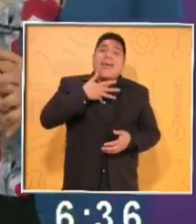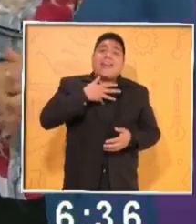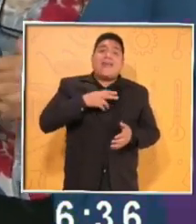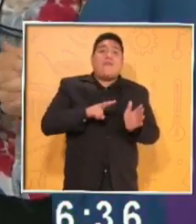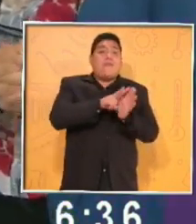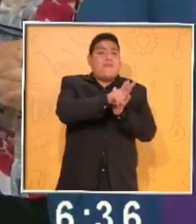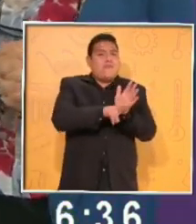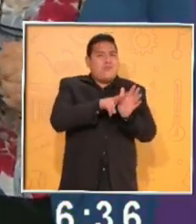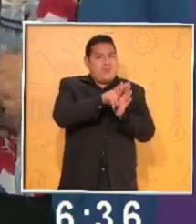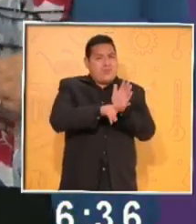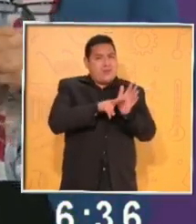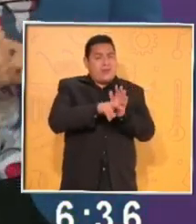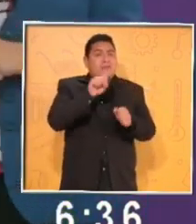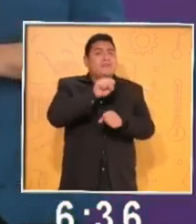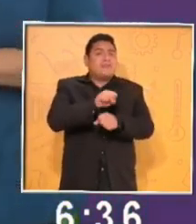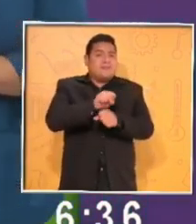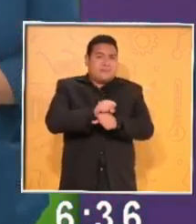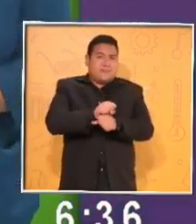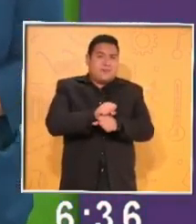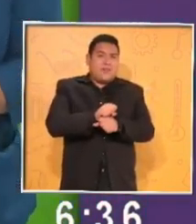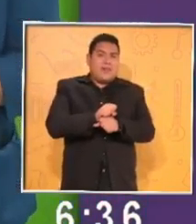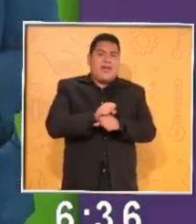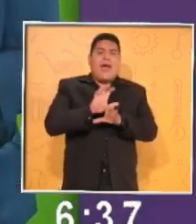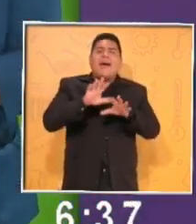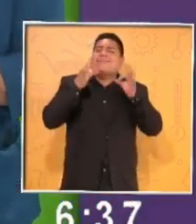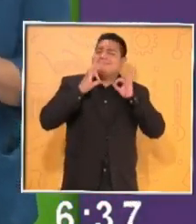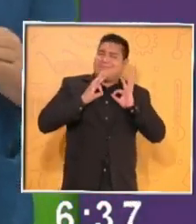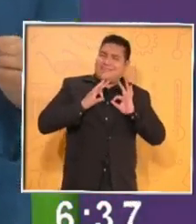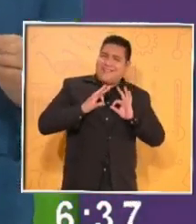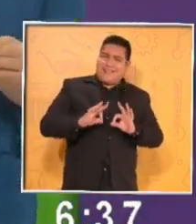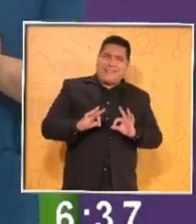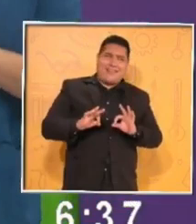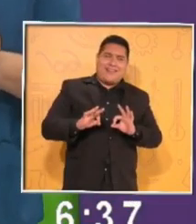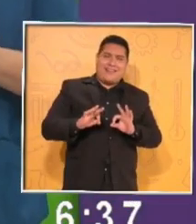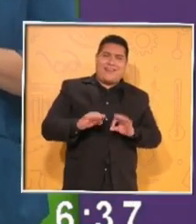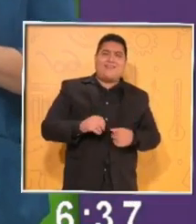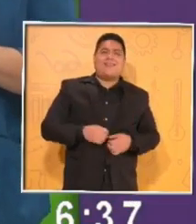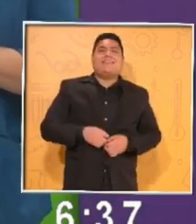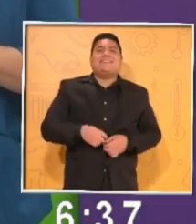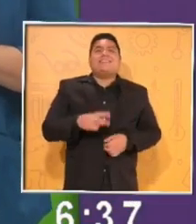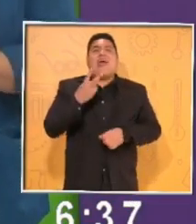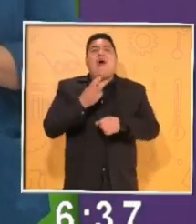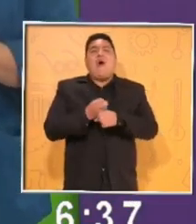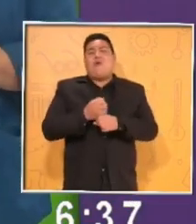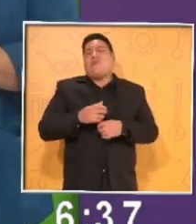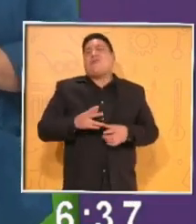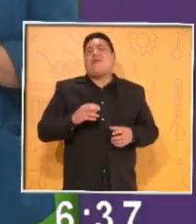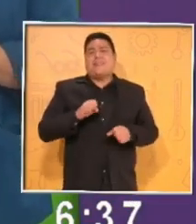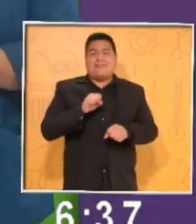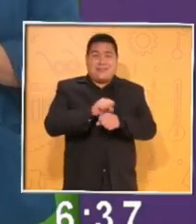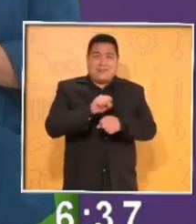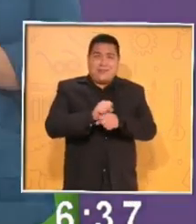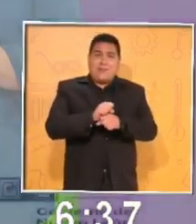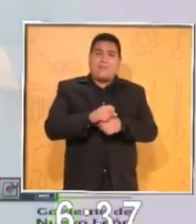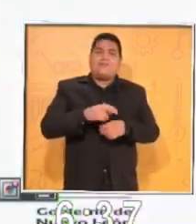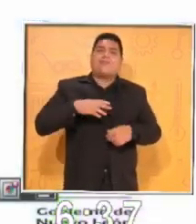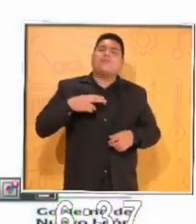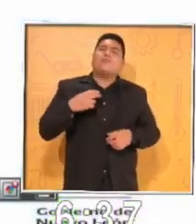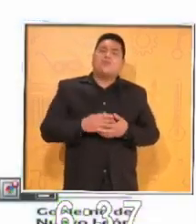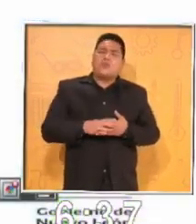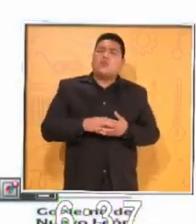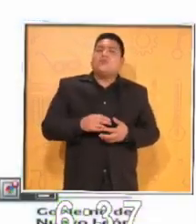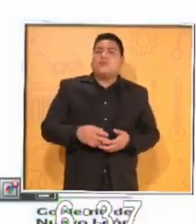de telesecundarias. No se asusten, el video dice telesecundaria segundo grado, pero es útil también para